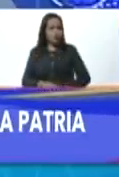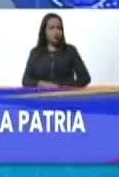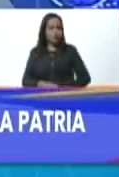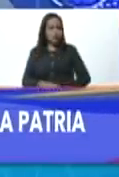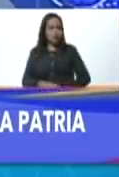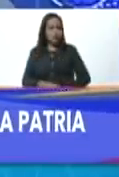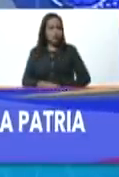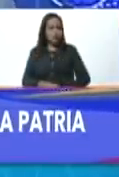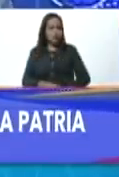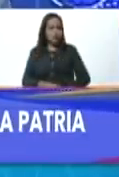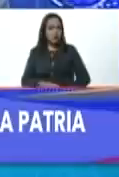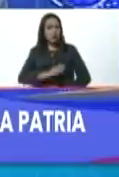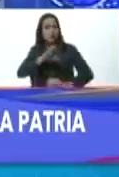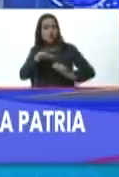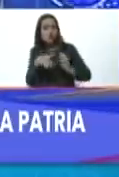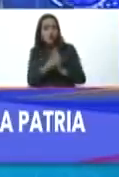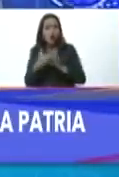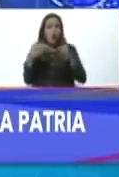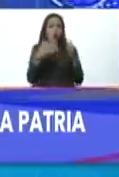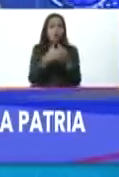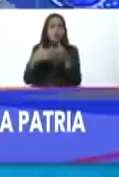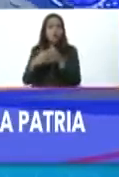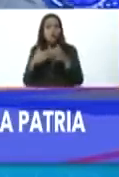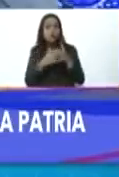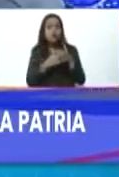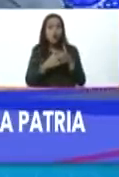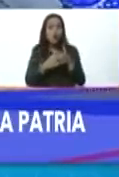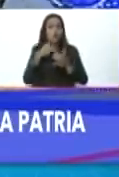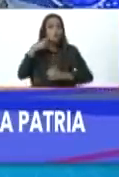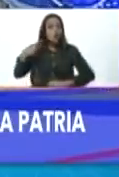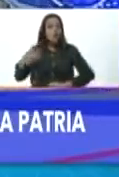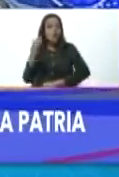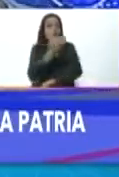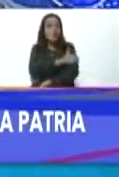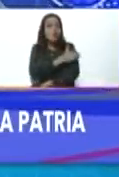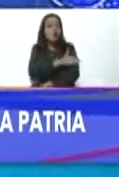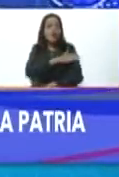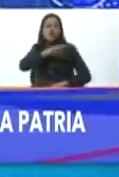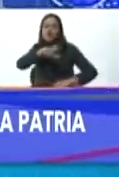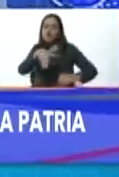compuesto por todos los partidos políticos de la oposición